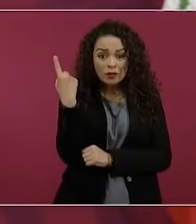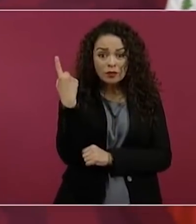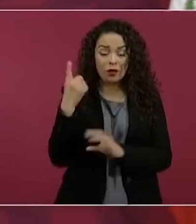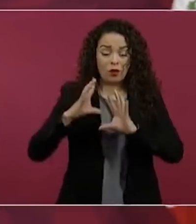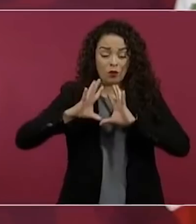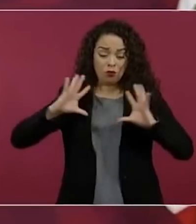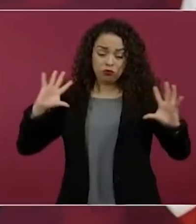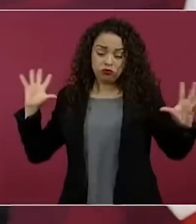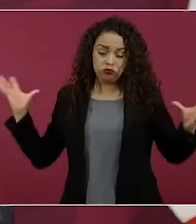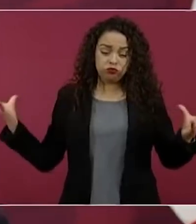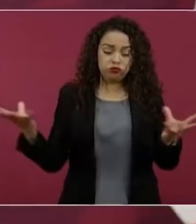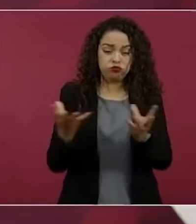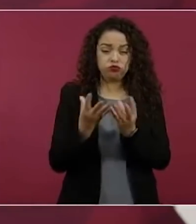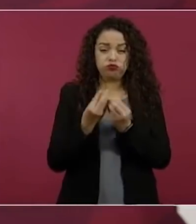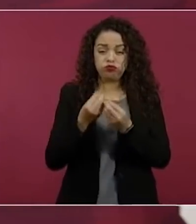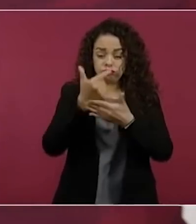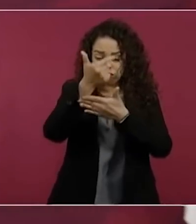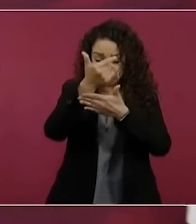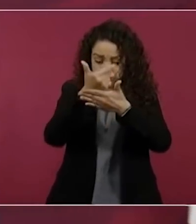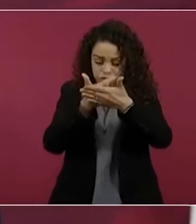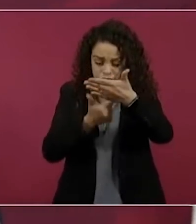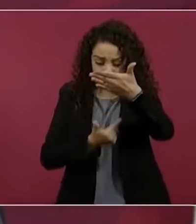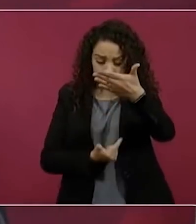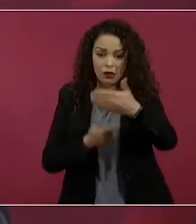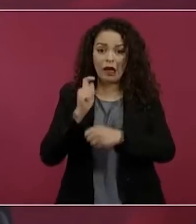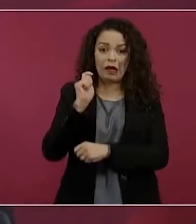todo lo que se le ha